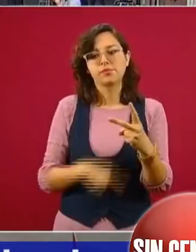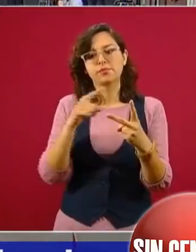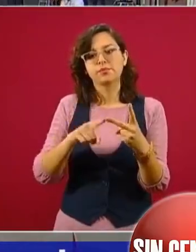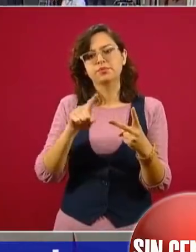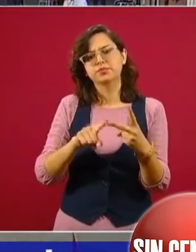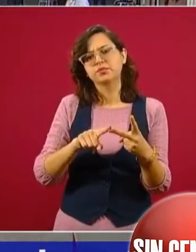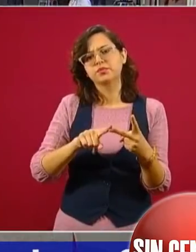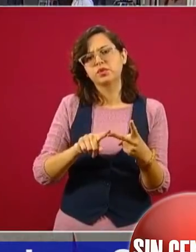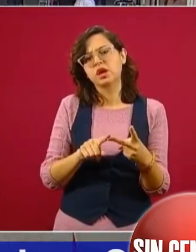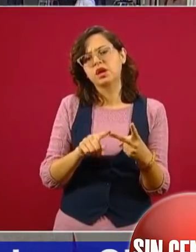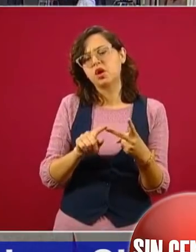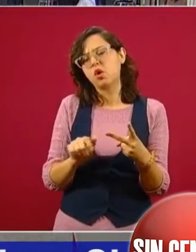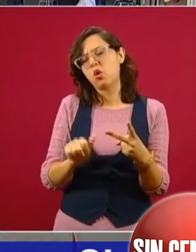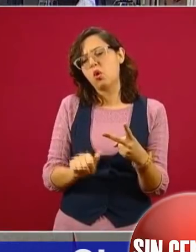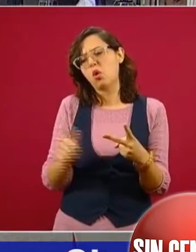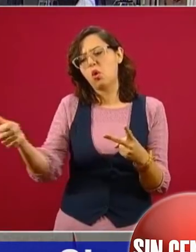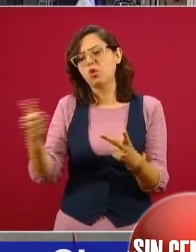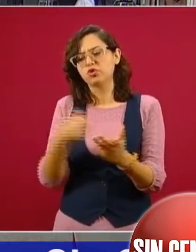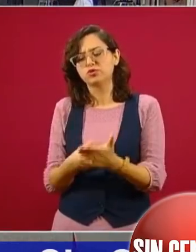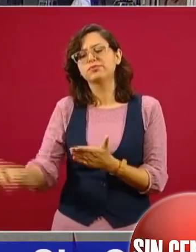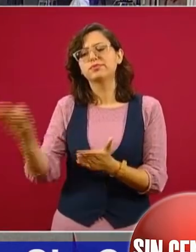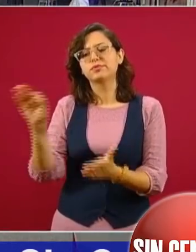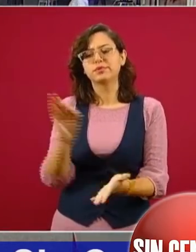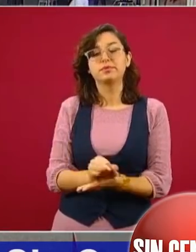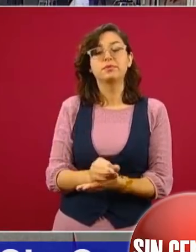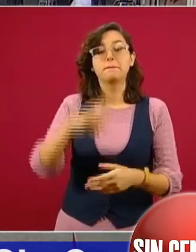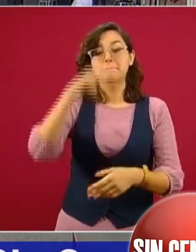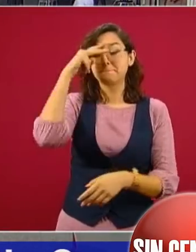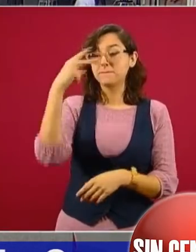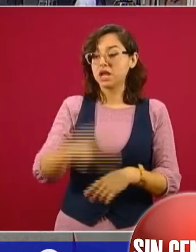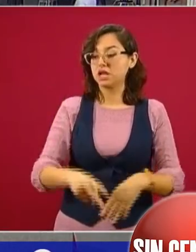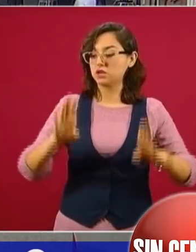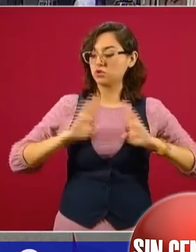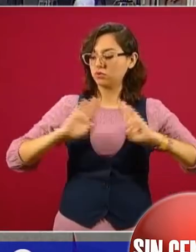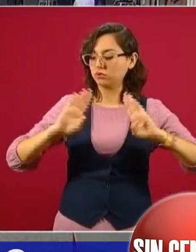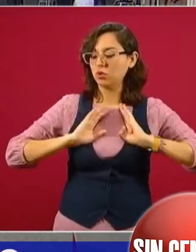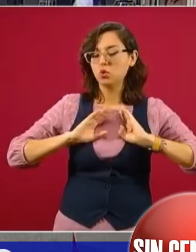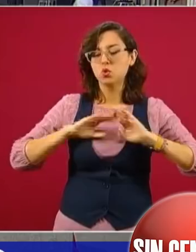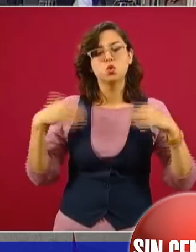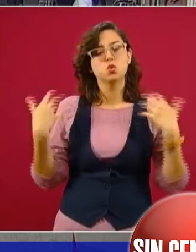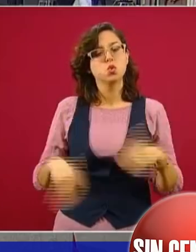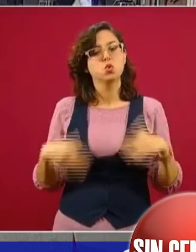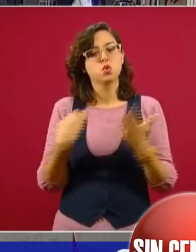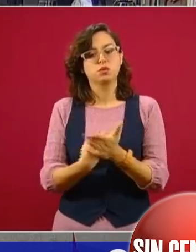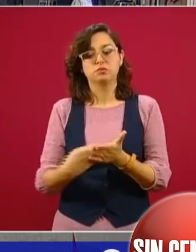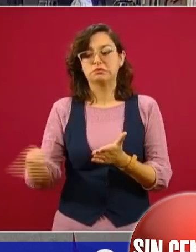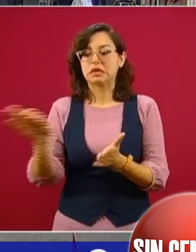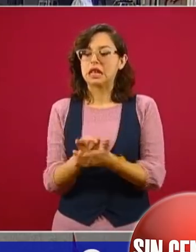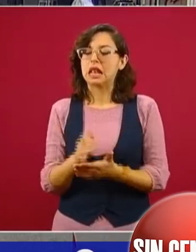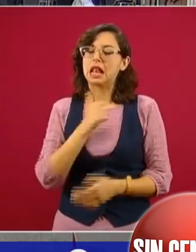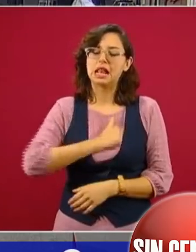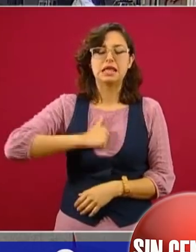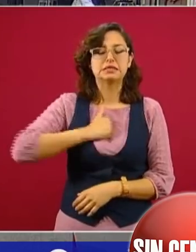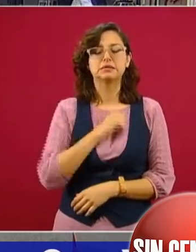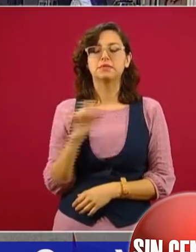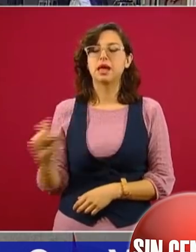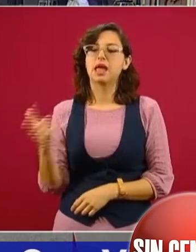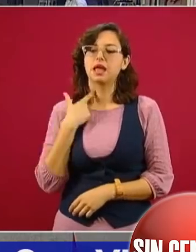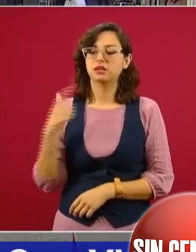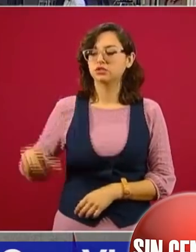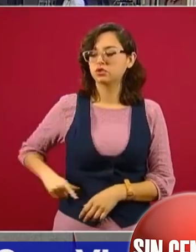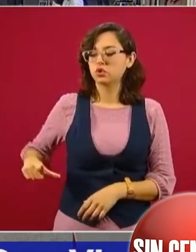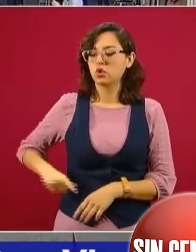De otros héroes le quiero hablar. El ejército mexicano son héroes que desgraciadamente el periodo pasado de los gobiernos anteriores